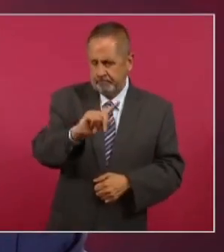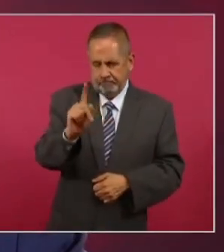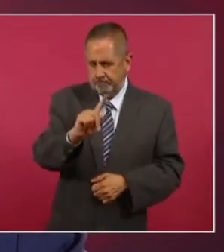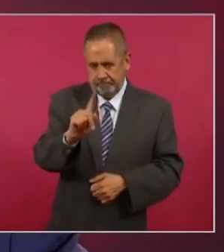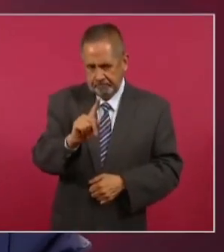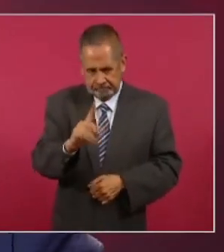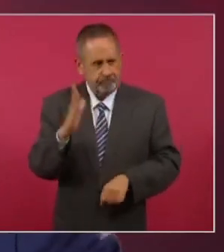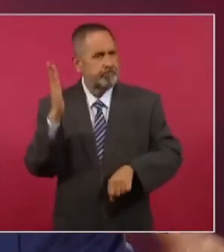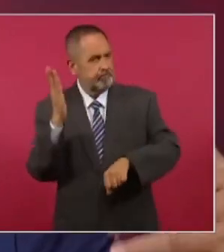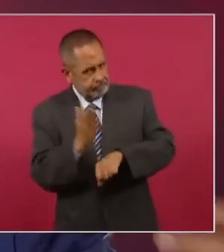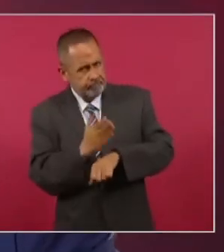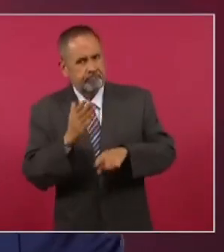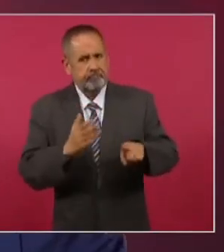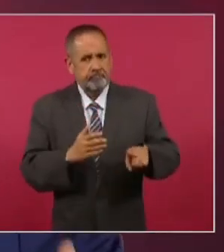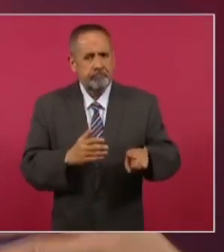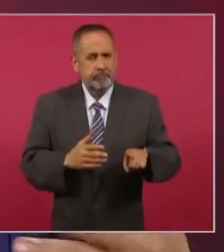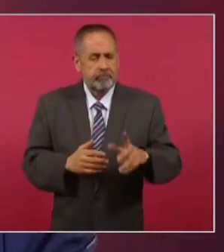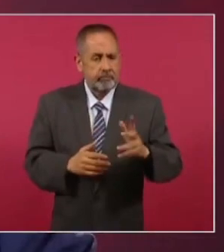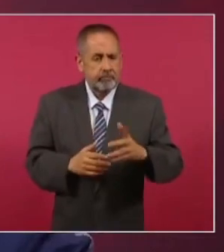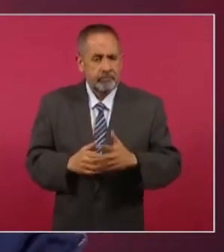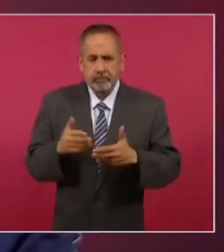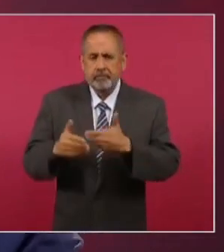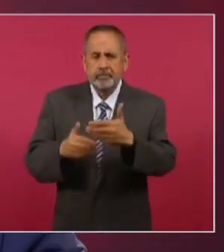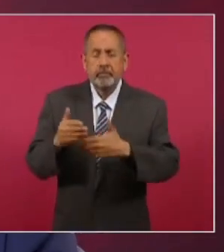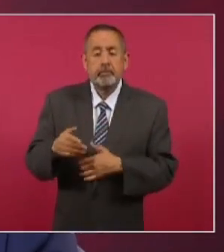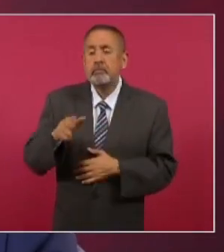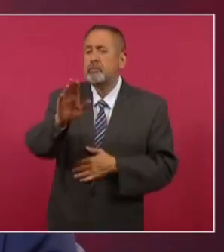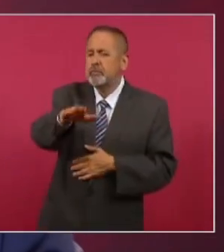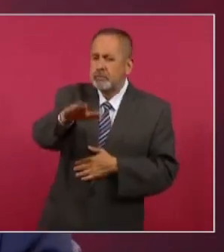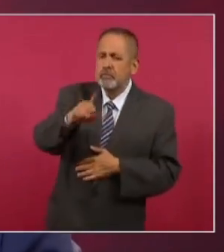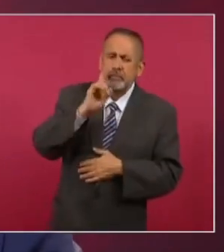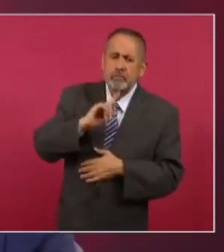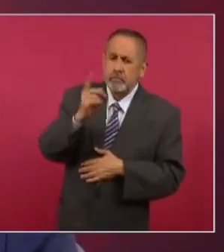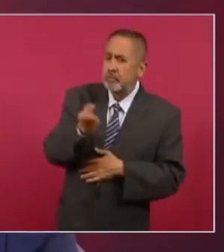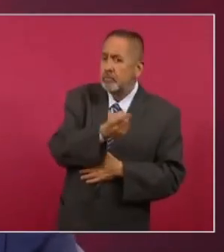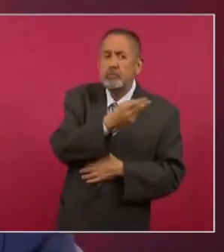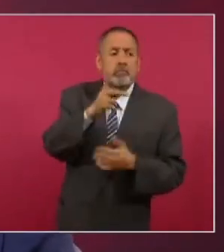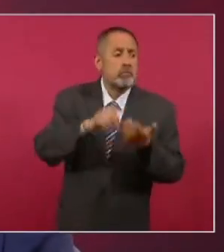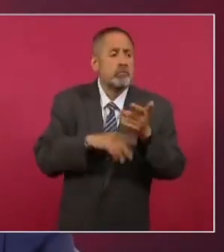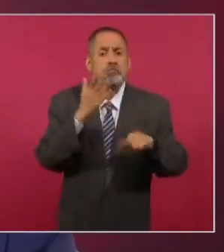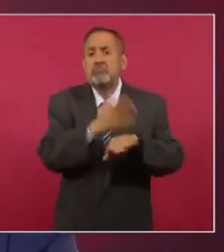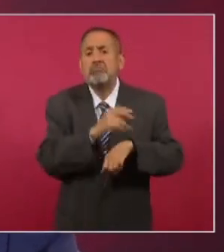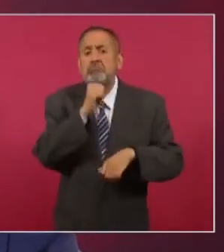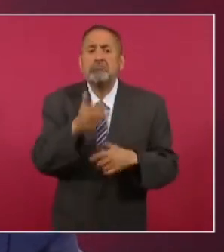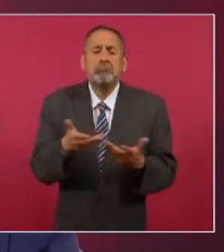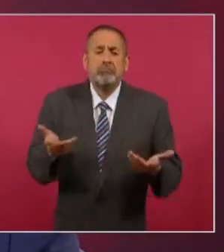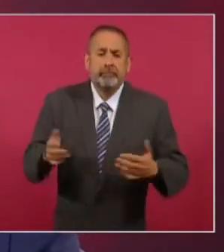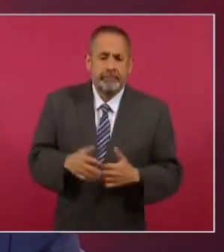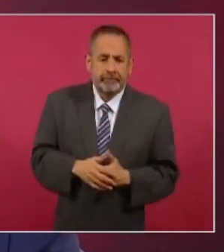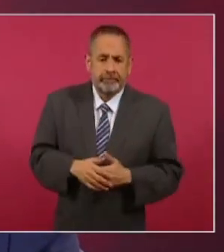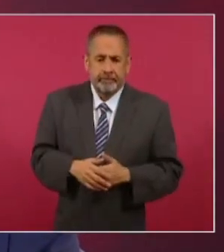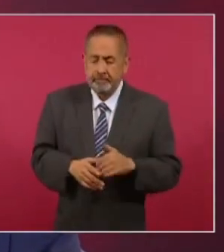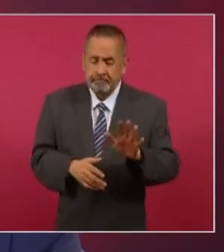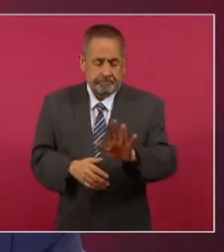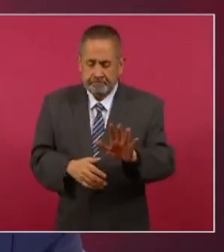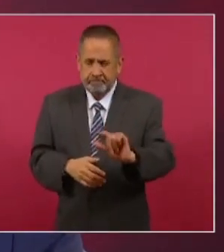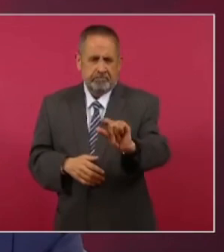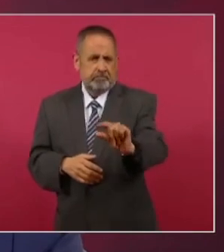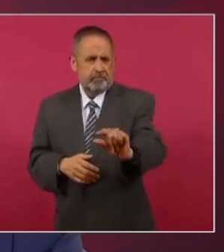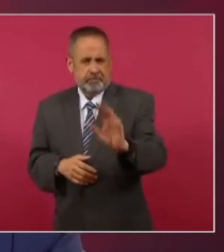y vamos avanzando impunes o están quedando impunes pues casi no